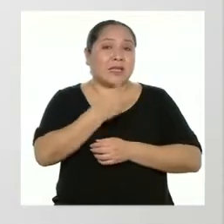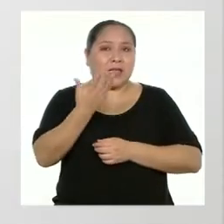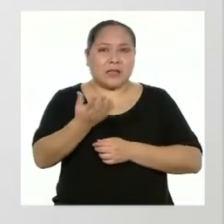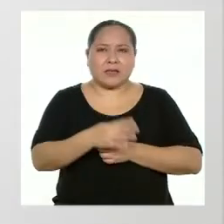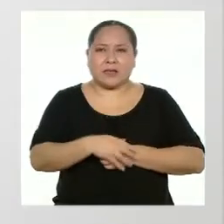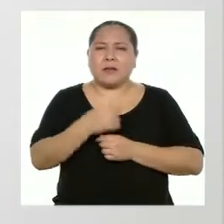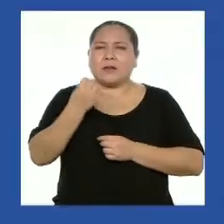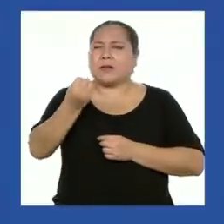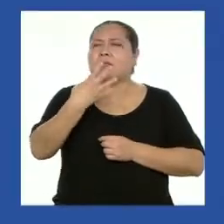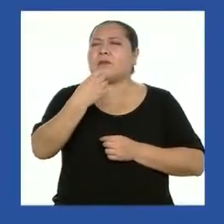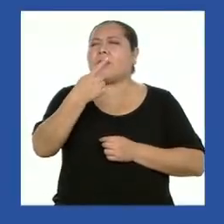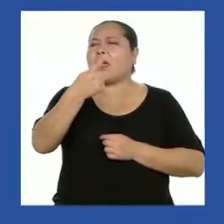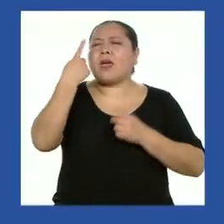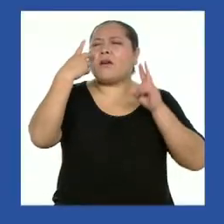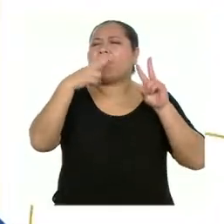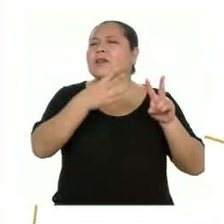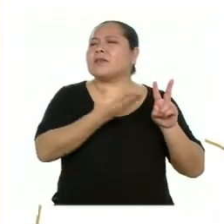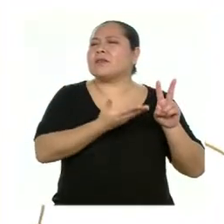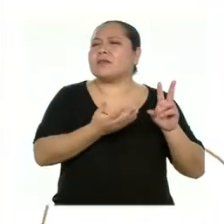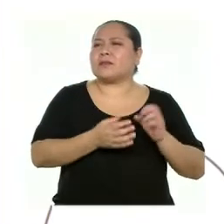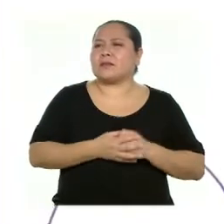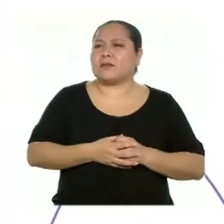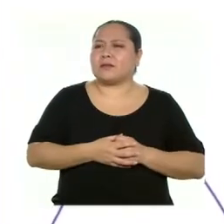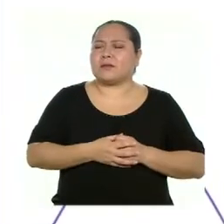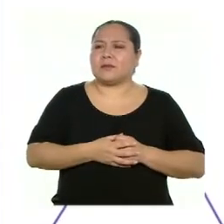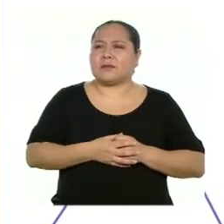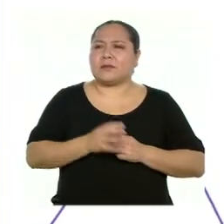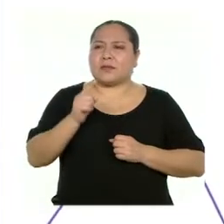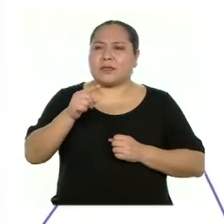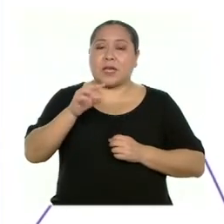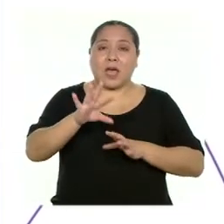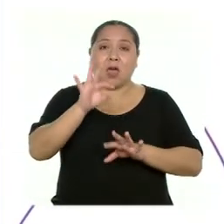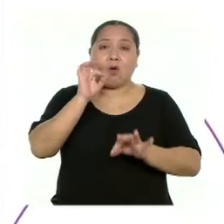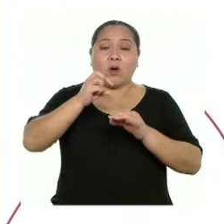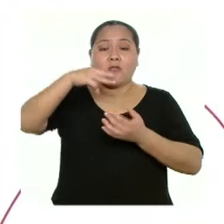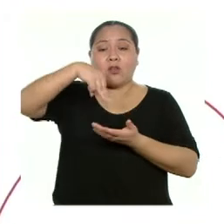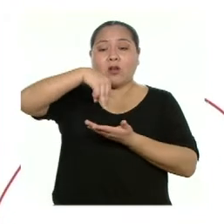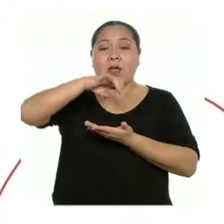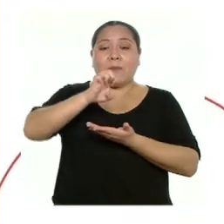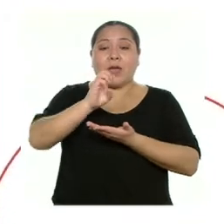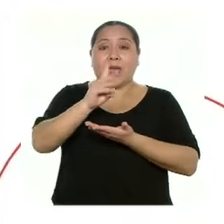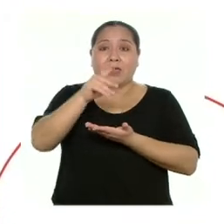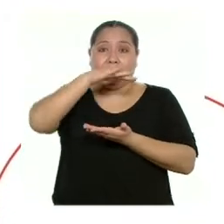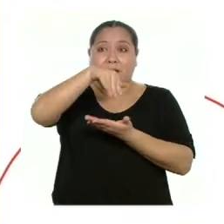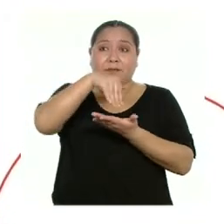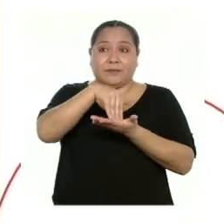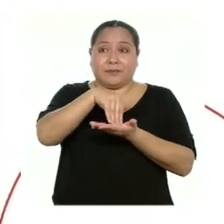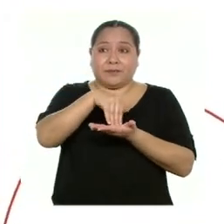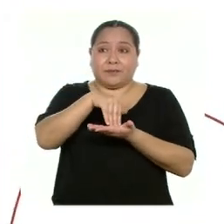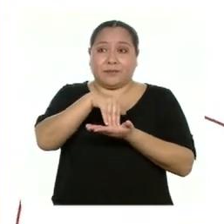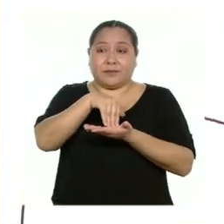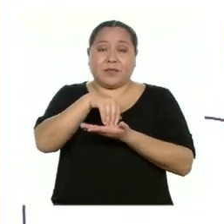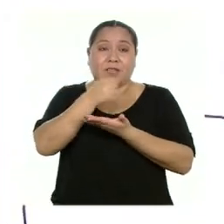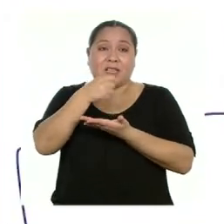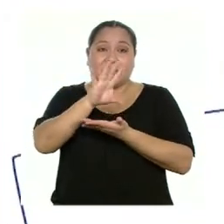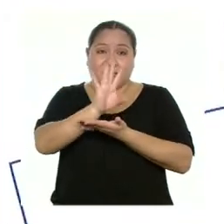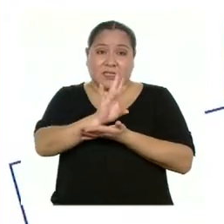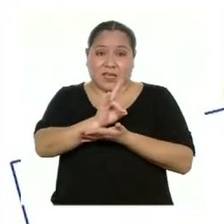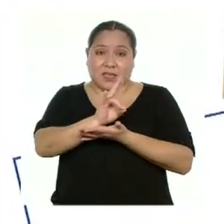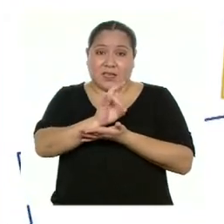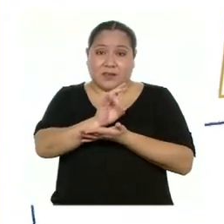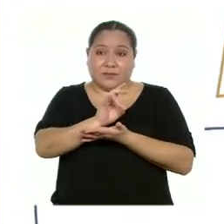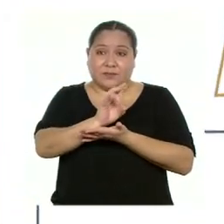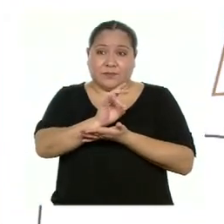dime qué observas. Si determinamos la media de las edades, vemos que la media es 17.